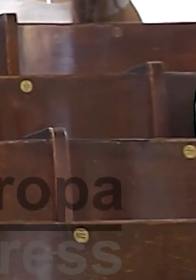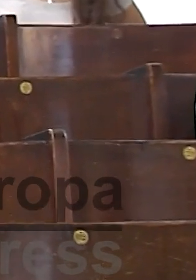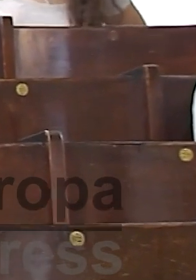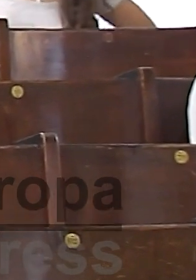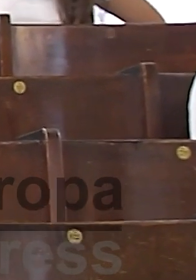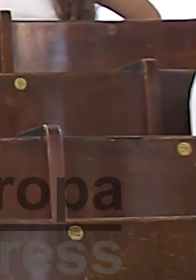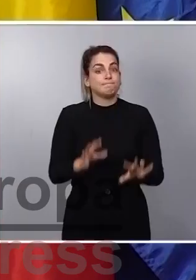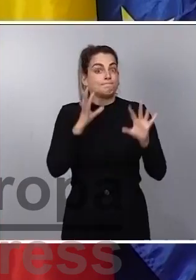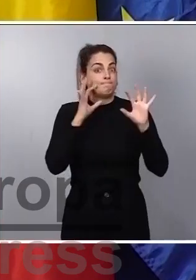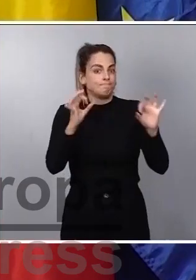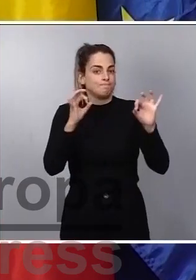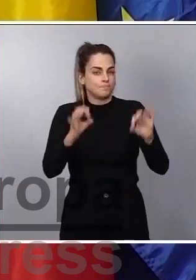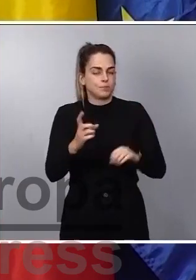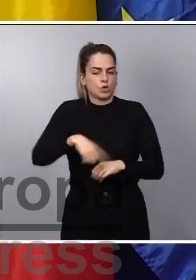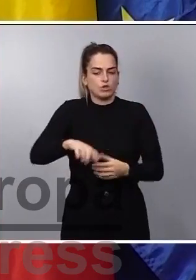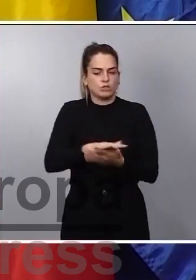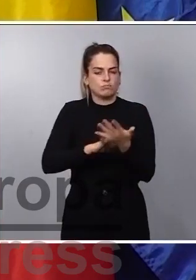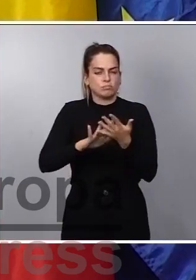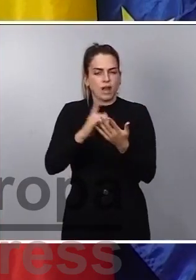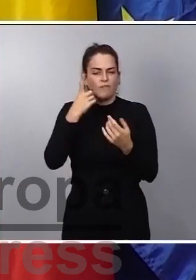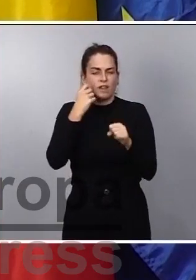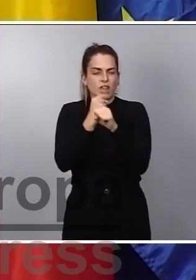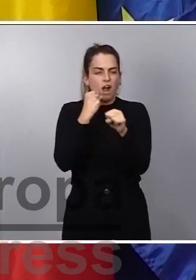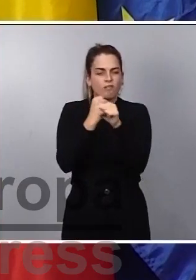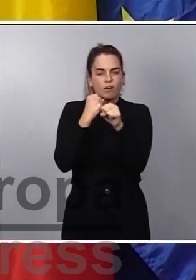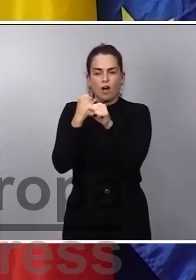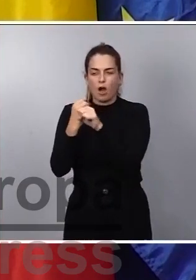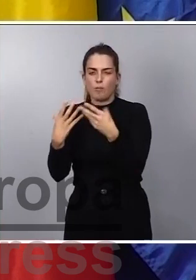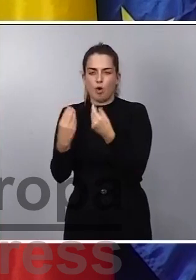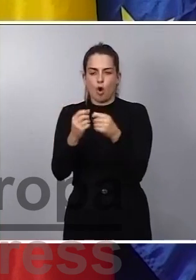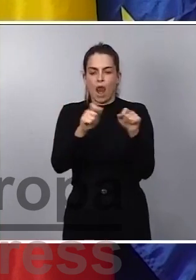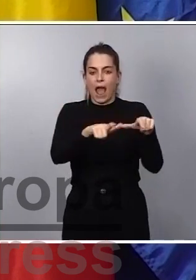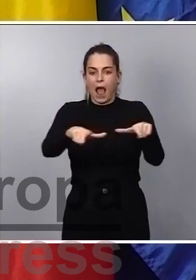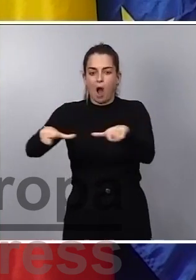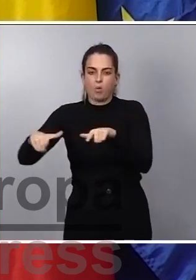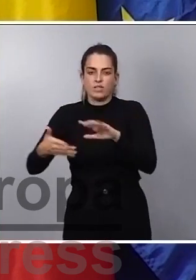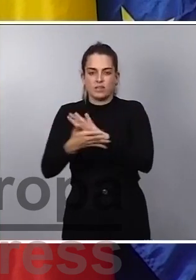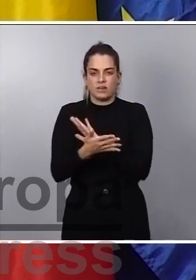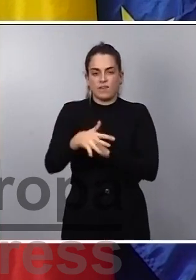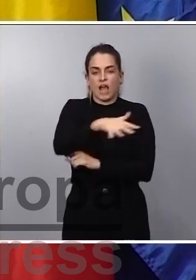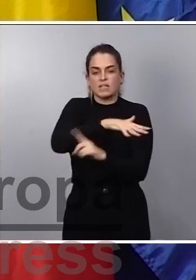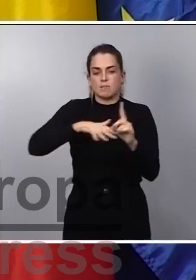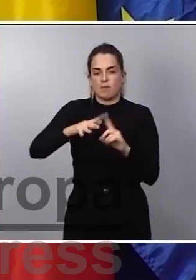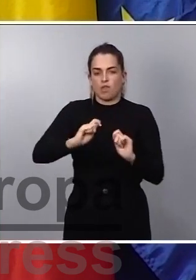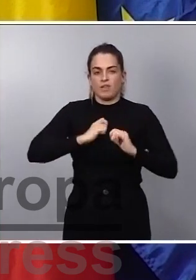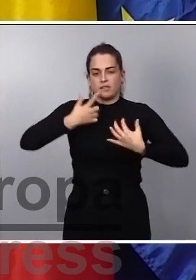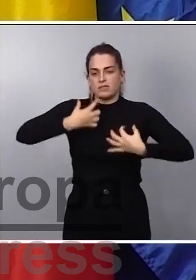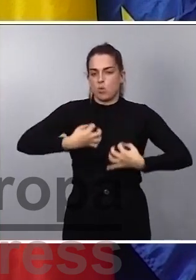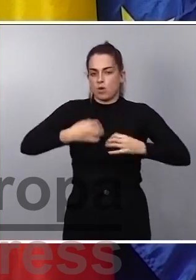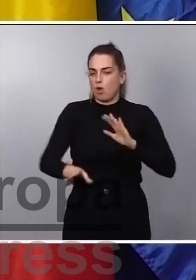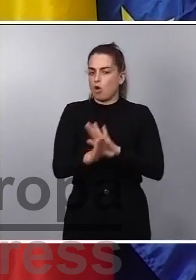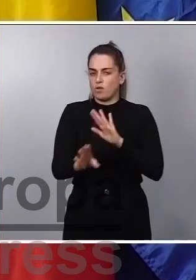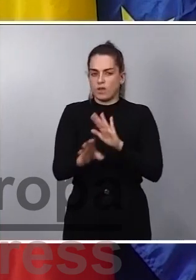Vamos a trabajar con el mantenimiento de las aulas como espacios seguros, ya se ha dicho, con el mantenimiento del uso de la